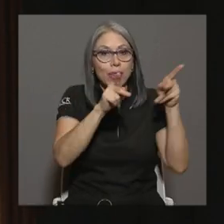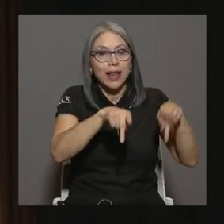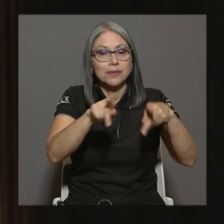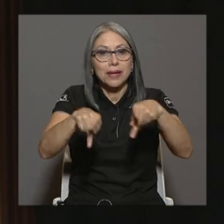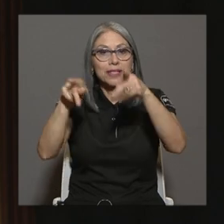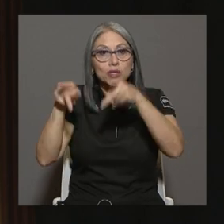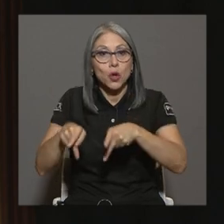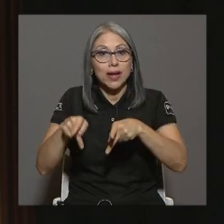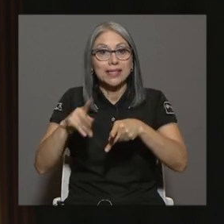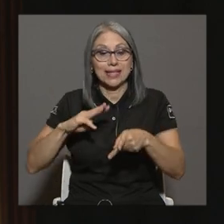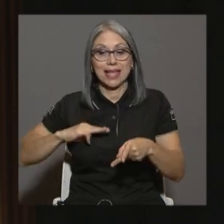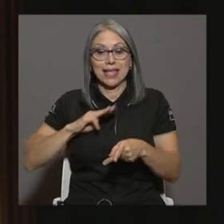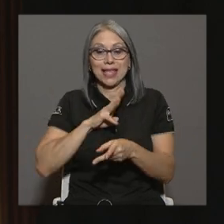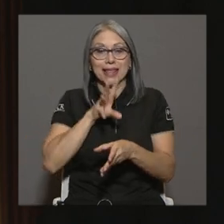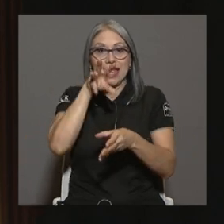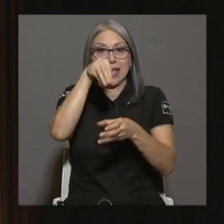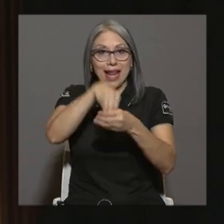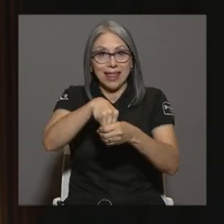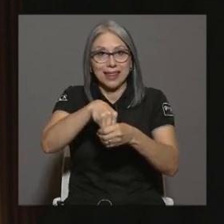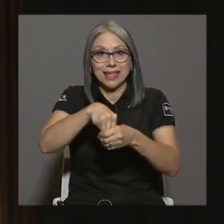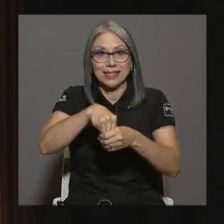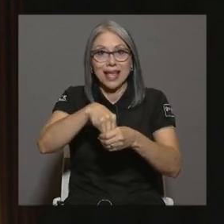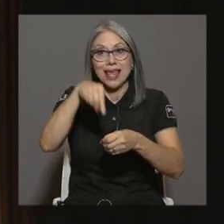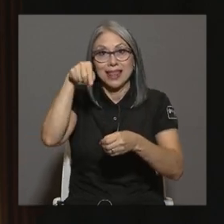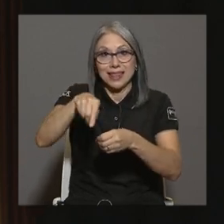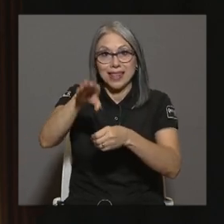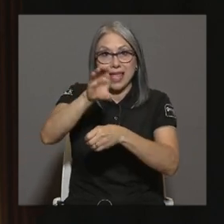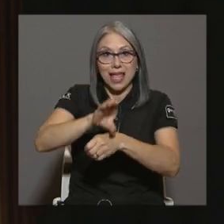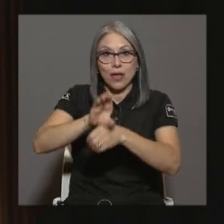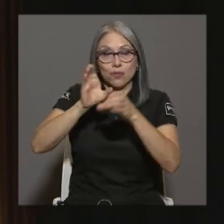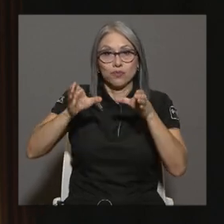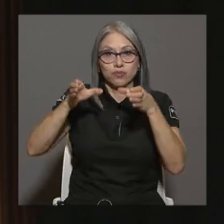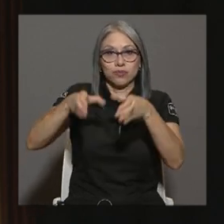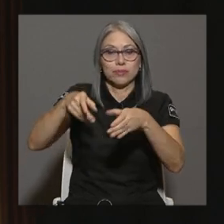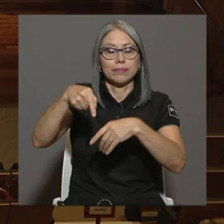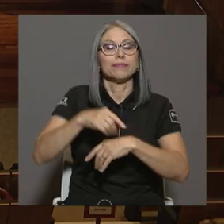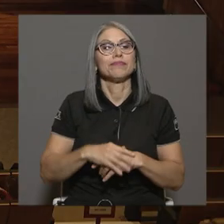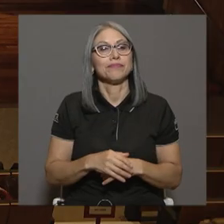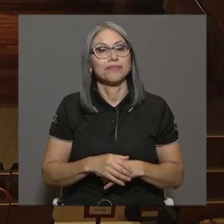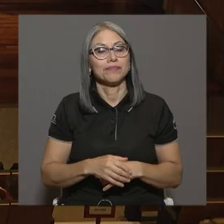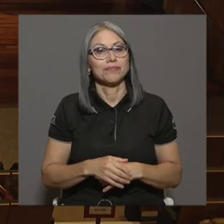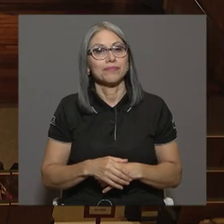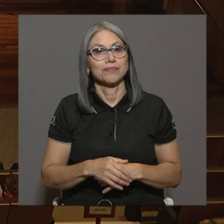personas integrantes de este órgano colegiado,